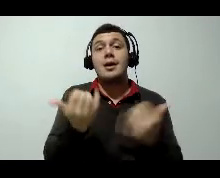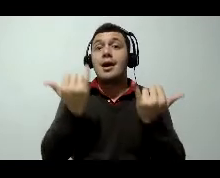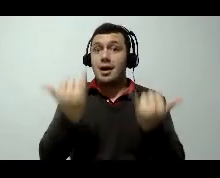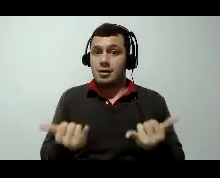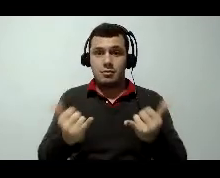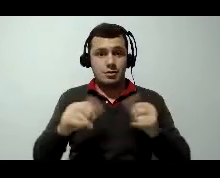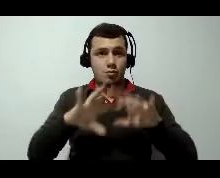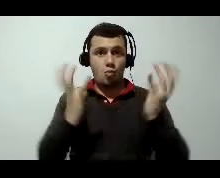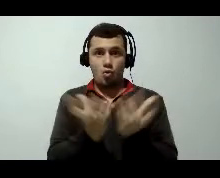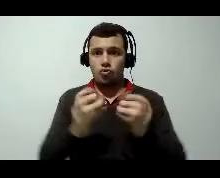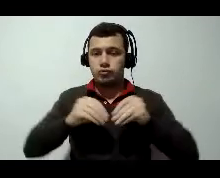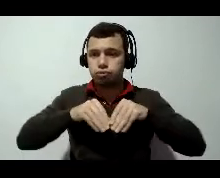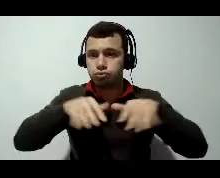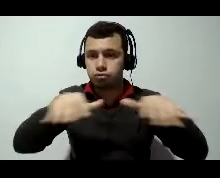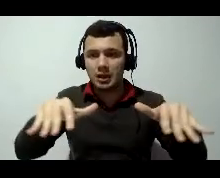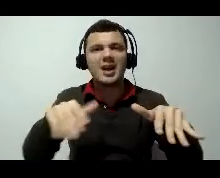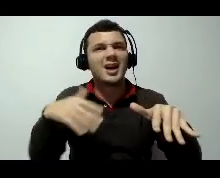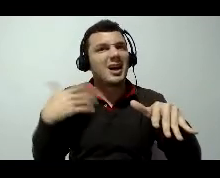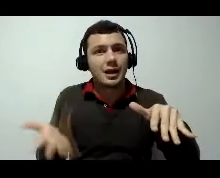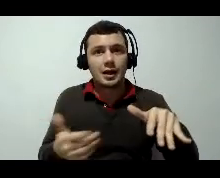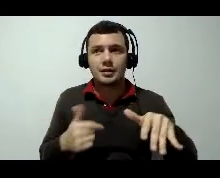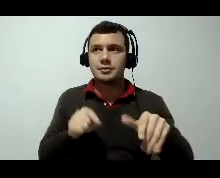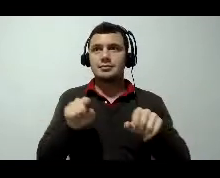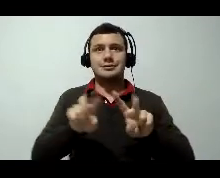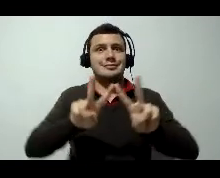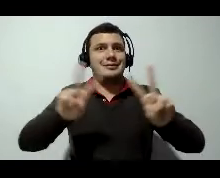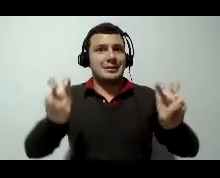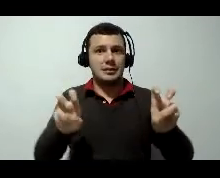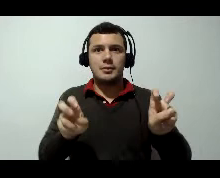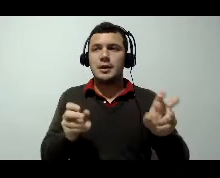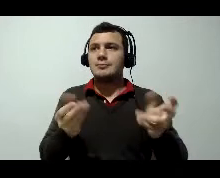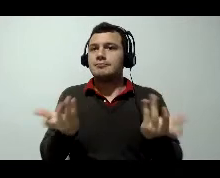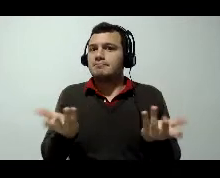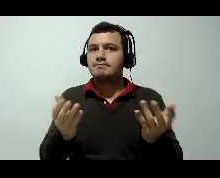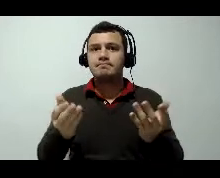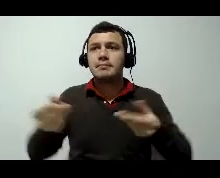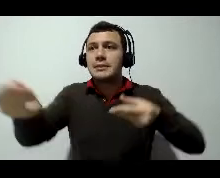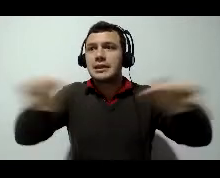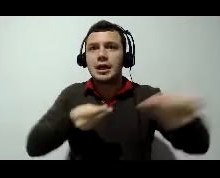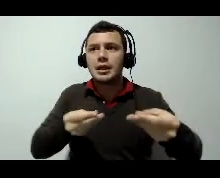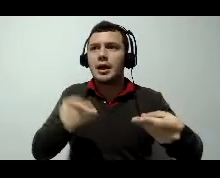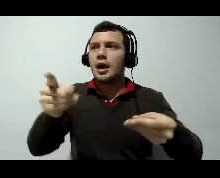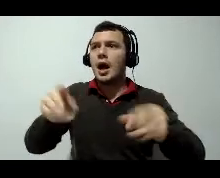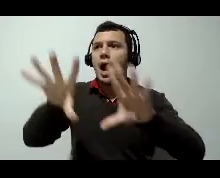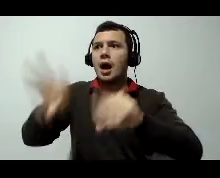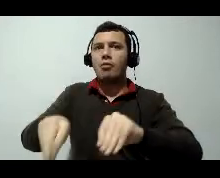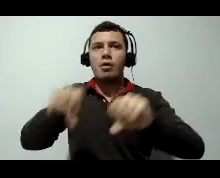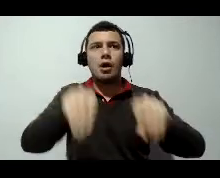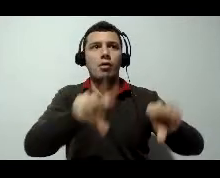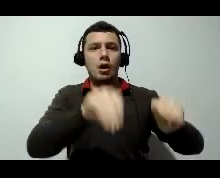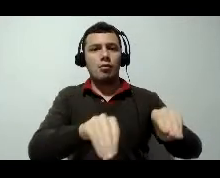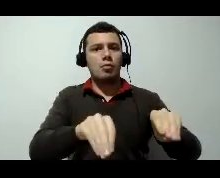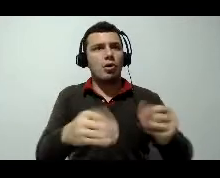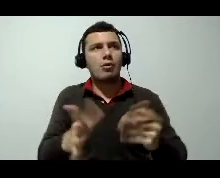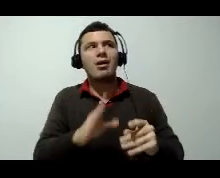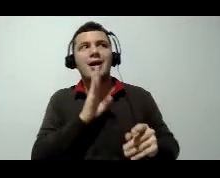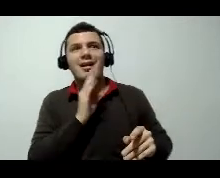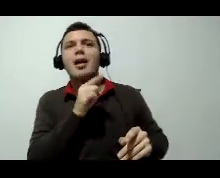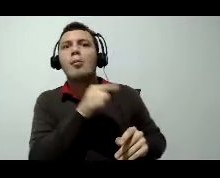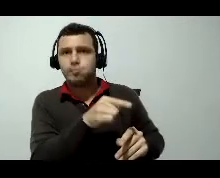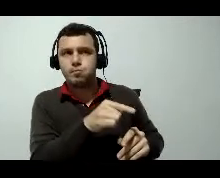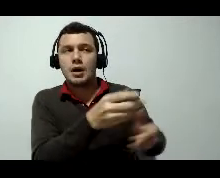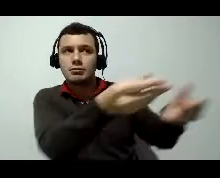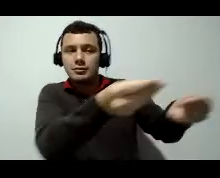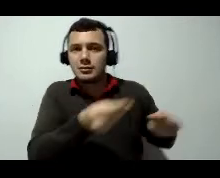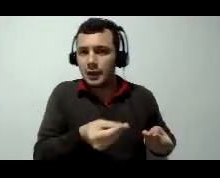estos insumos o de estos dispositivos vitales se han declarado como no disponibles. dónde tengo el espacio para almacenarlos, quién